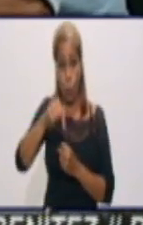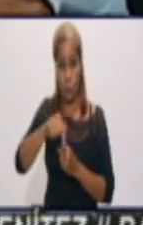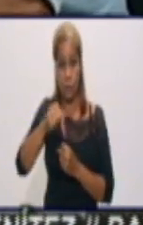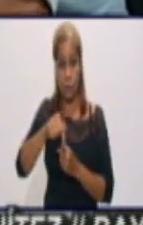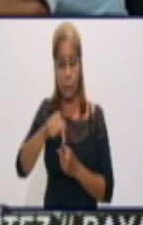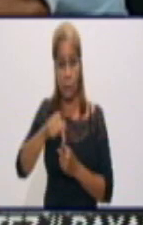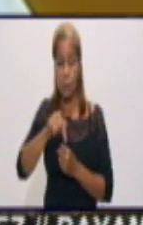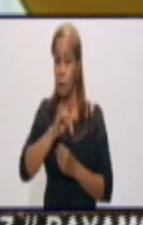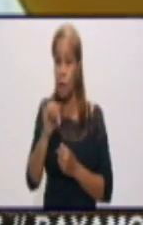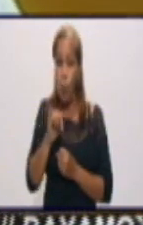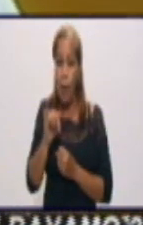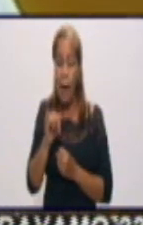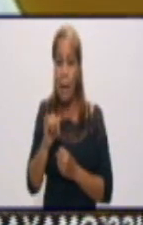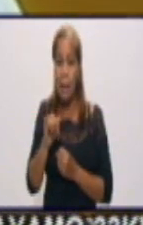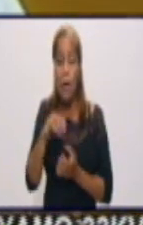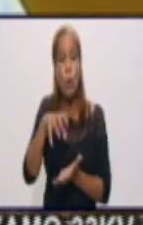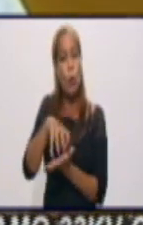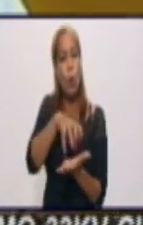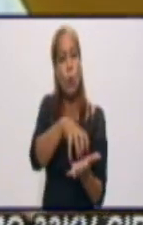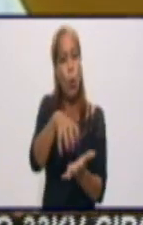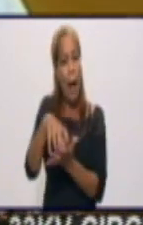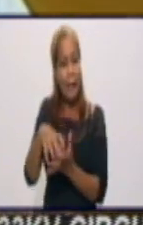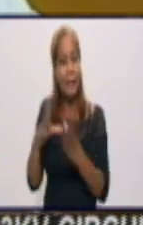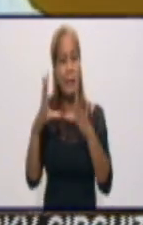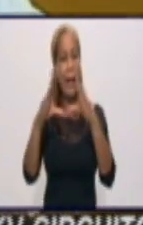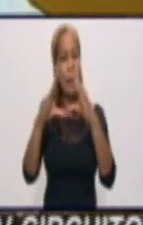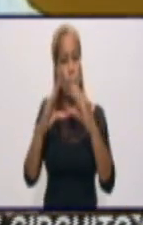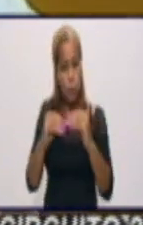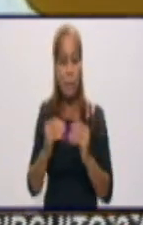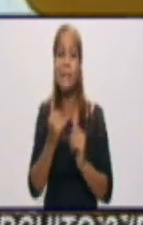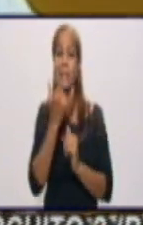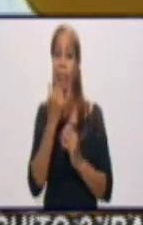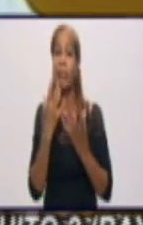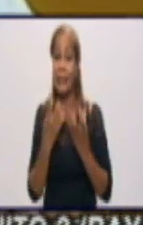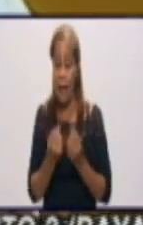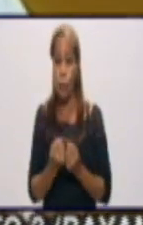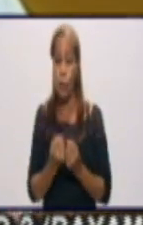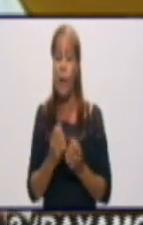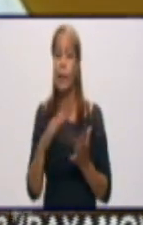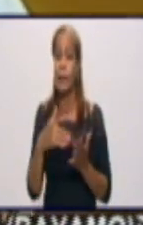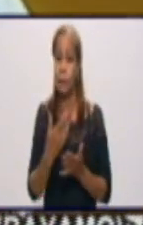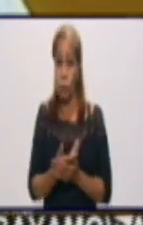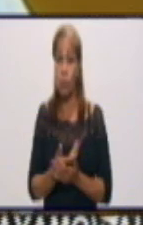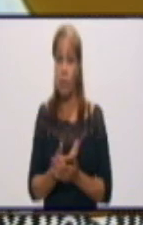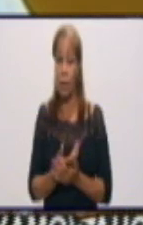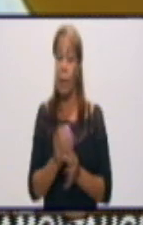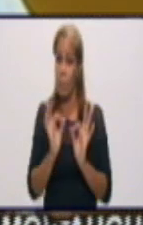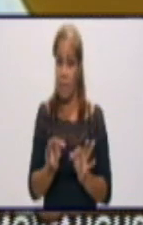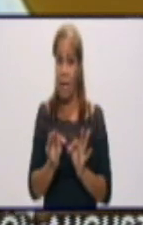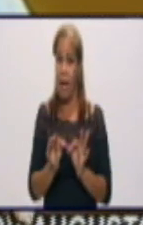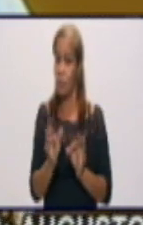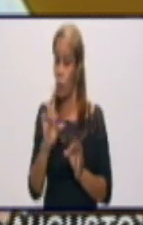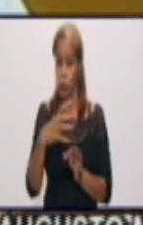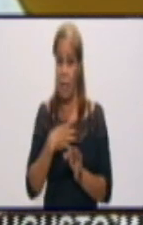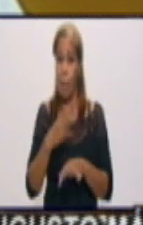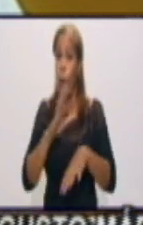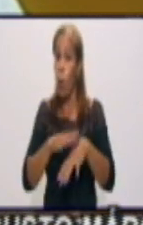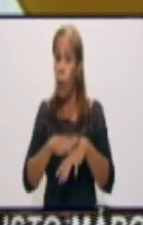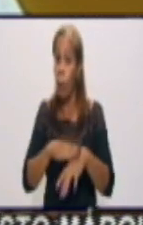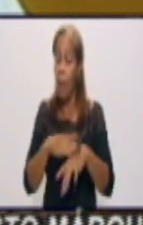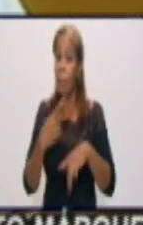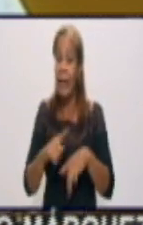estuvieron afectados por la causa que fuera porque por una avería tuvo vas de sr afectado en los circuitos entonces ya